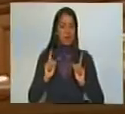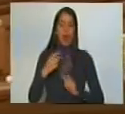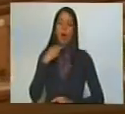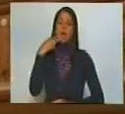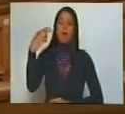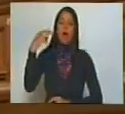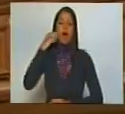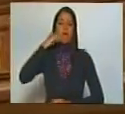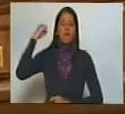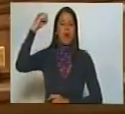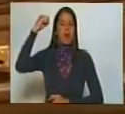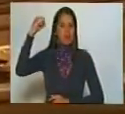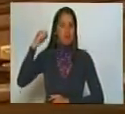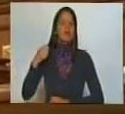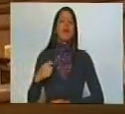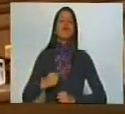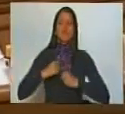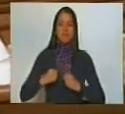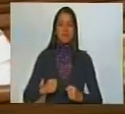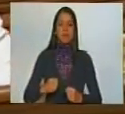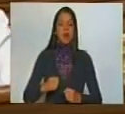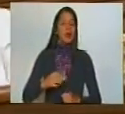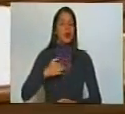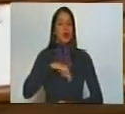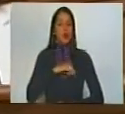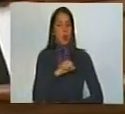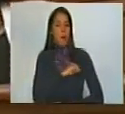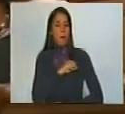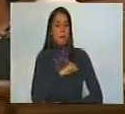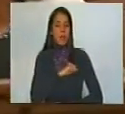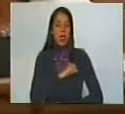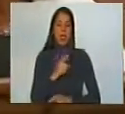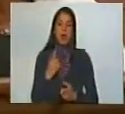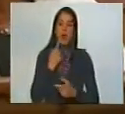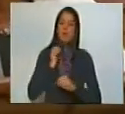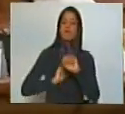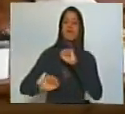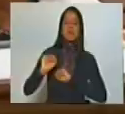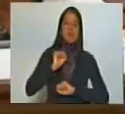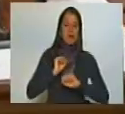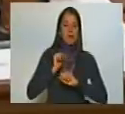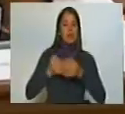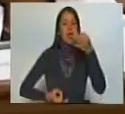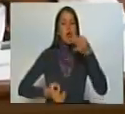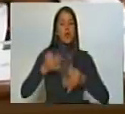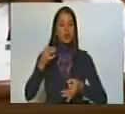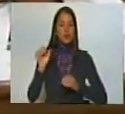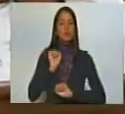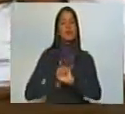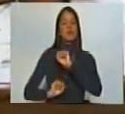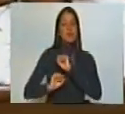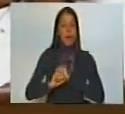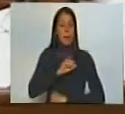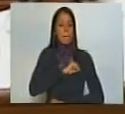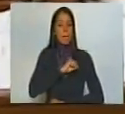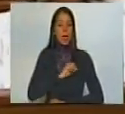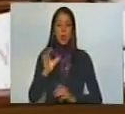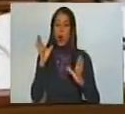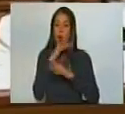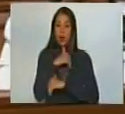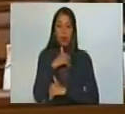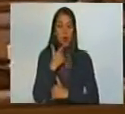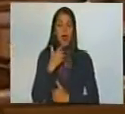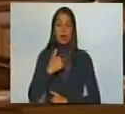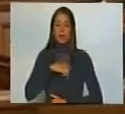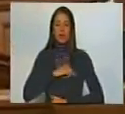voz, unos estudiantes que ya no tenemos miedo a defender lo justo. Unos estudiantes que estamos